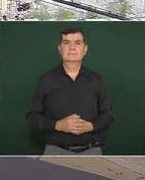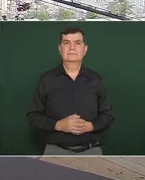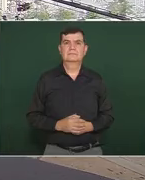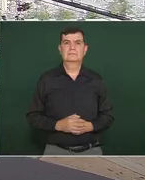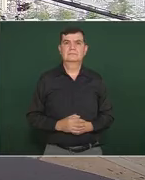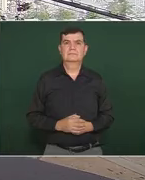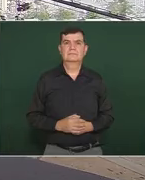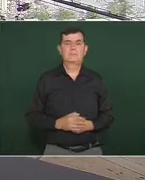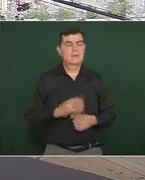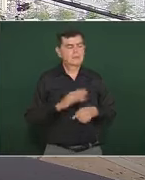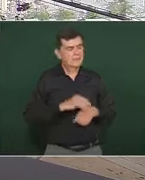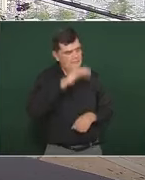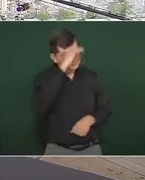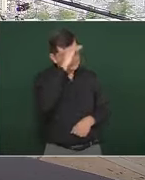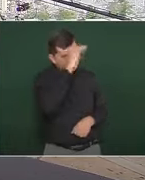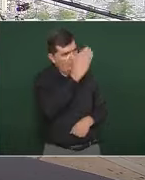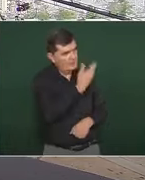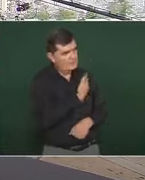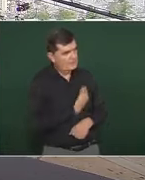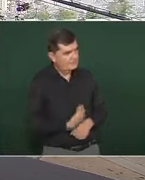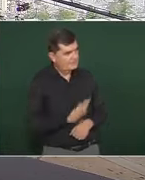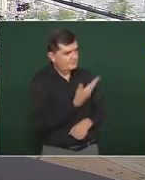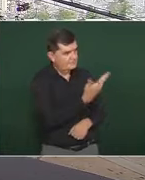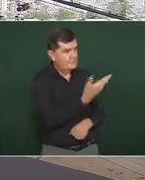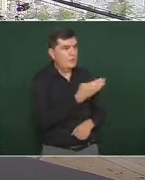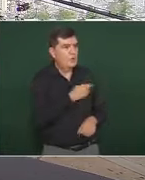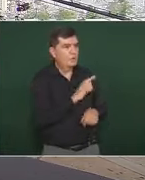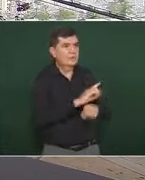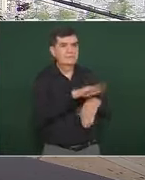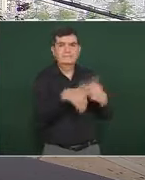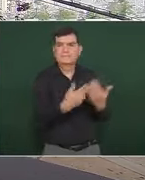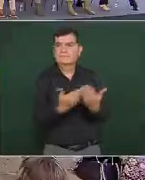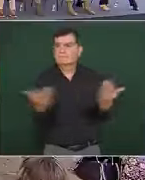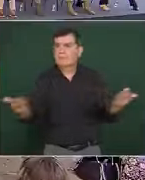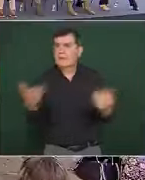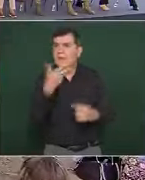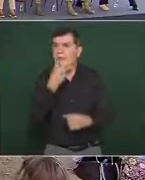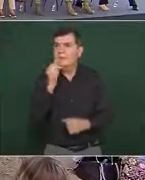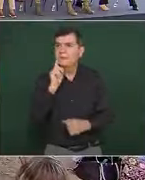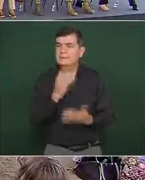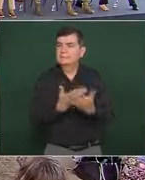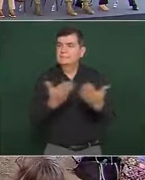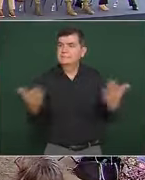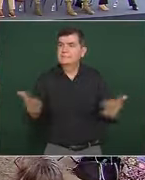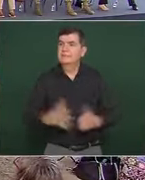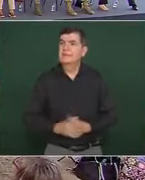Con su permiso, señor presidente, muy buenos días a todas y todos ustedes.